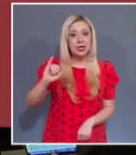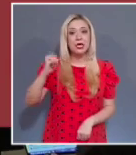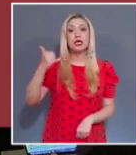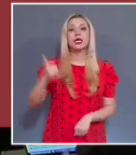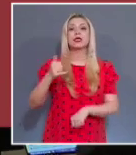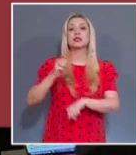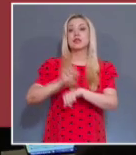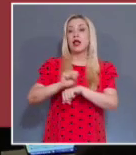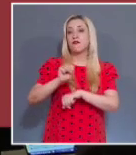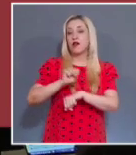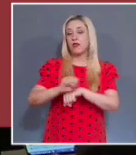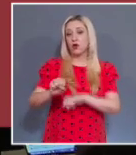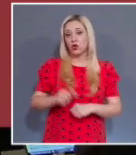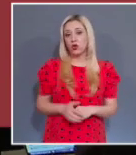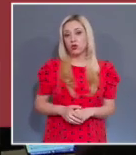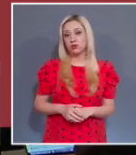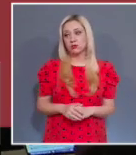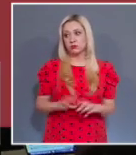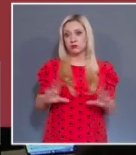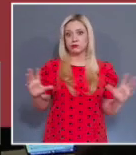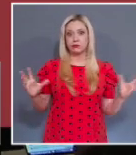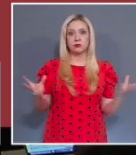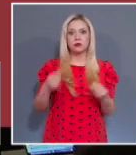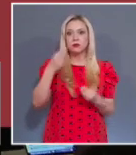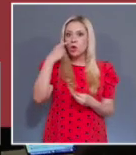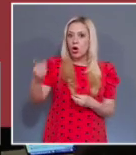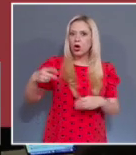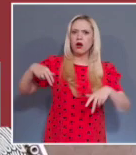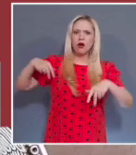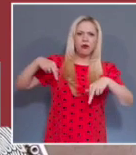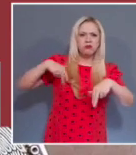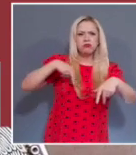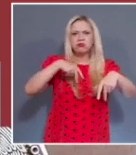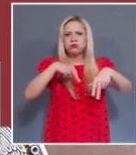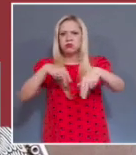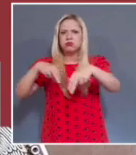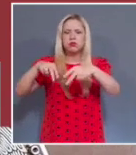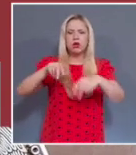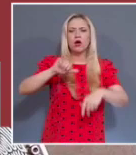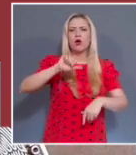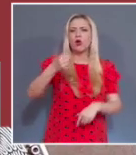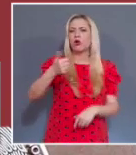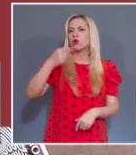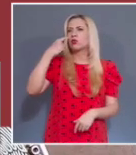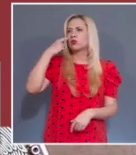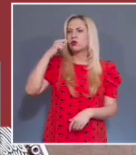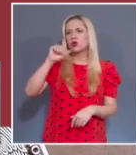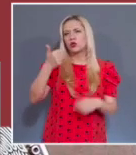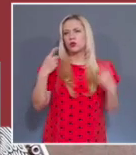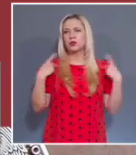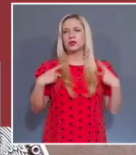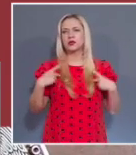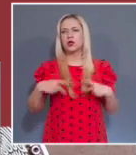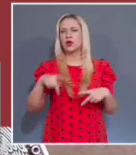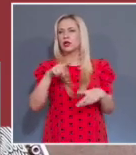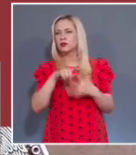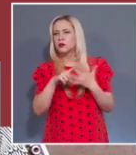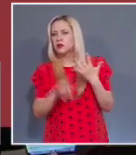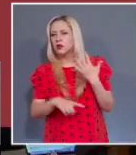encontraron algunos caminando y otros en unas instalaciones, en unas casas que estaban ahí en el